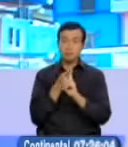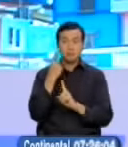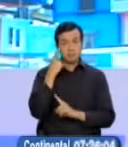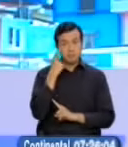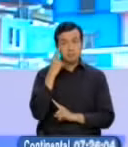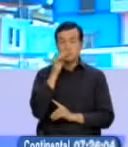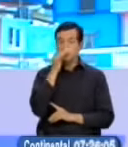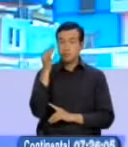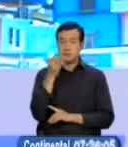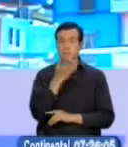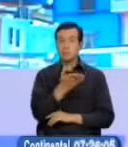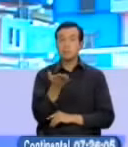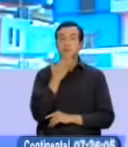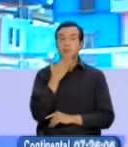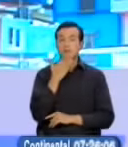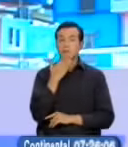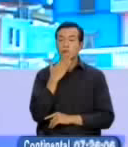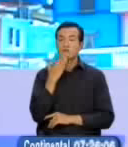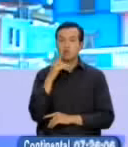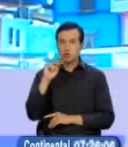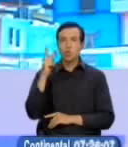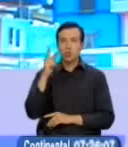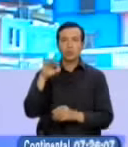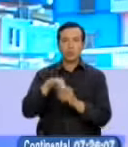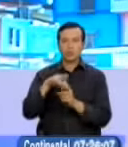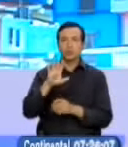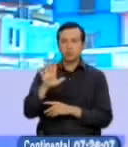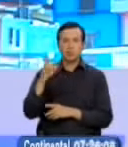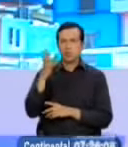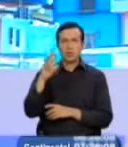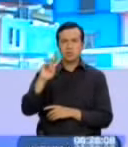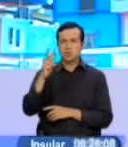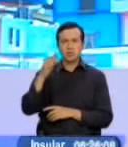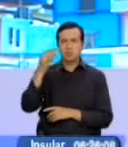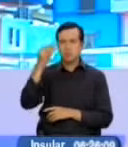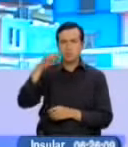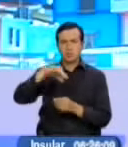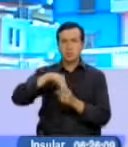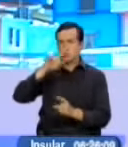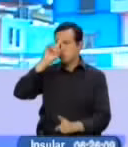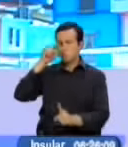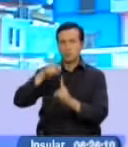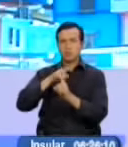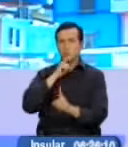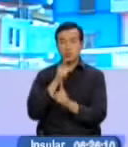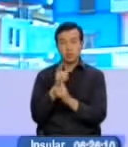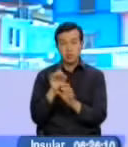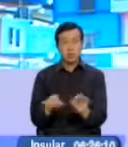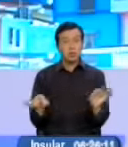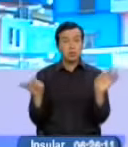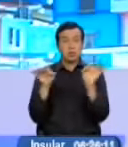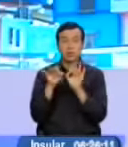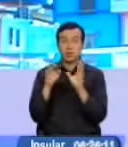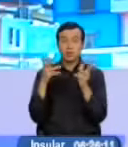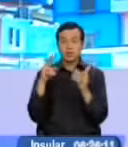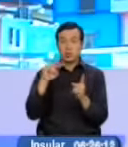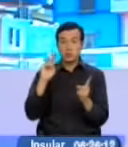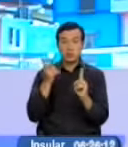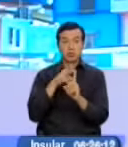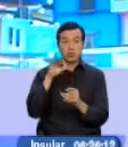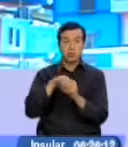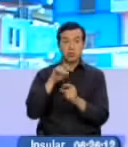a ser el definitivo, es el de forzar una segunda vuelta. Eso es definitivo. Evidentemente a eso apunta. Eso es definitivo y es fundamental. Claro. Porque un escenario de segunda